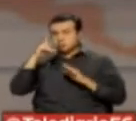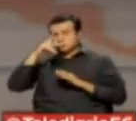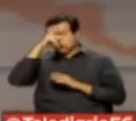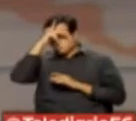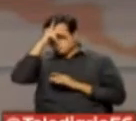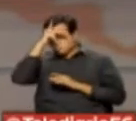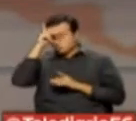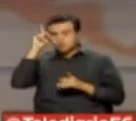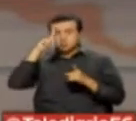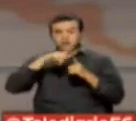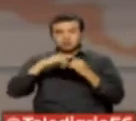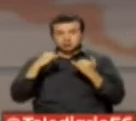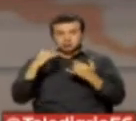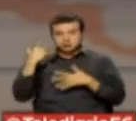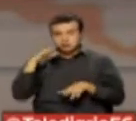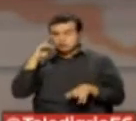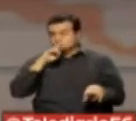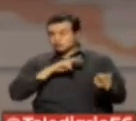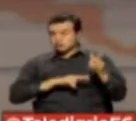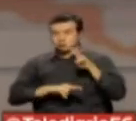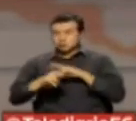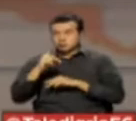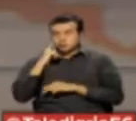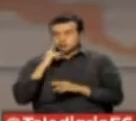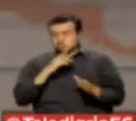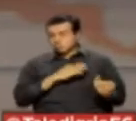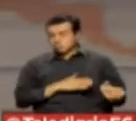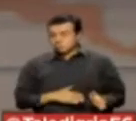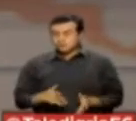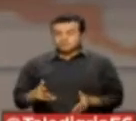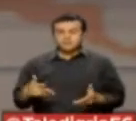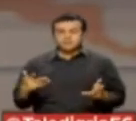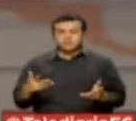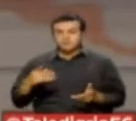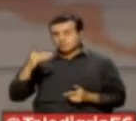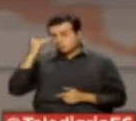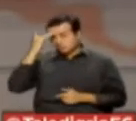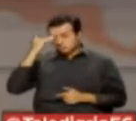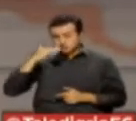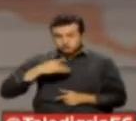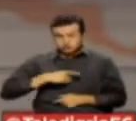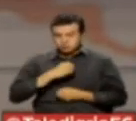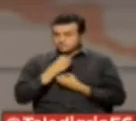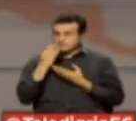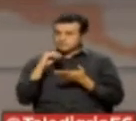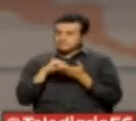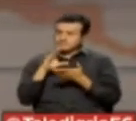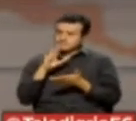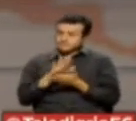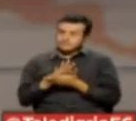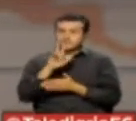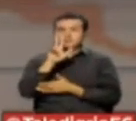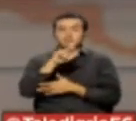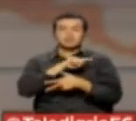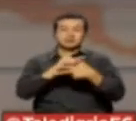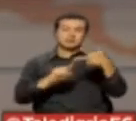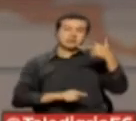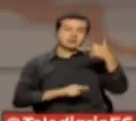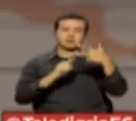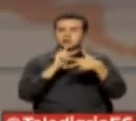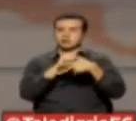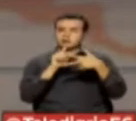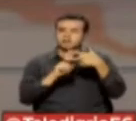al momento de analizar hasta dónde puede llegar decidió solamente implementar tres más importantes